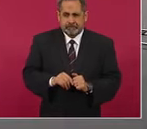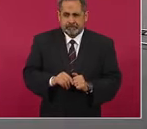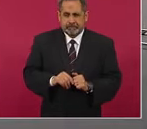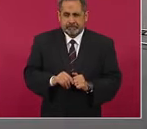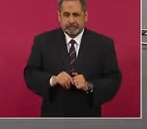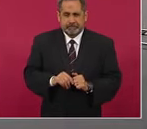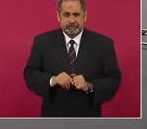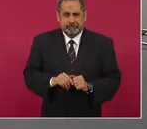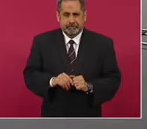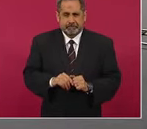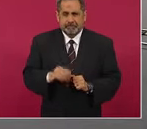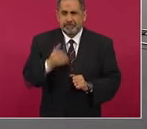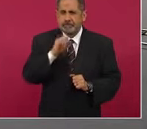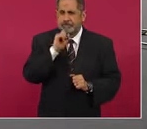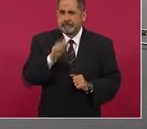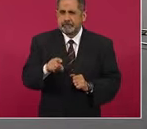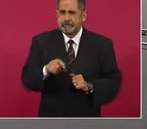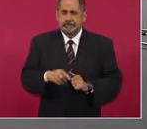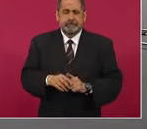y